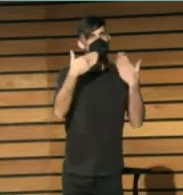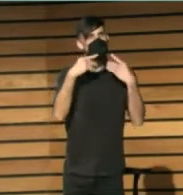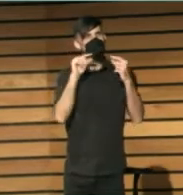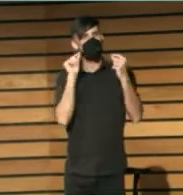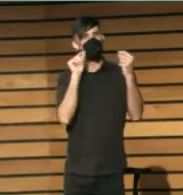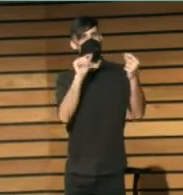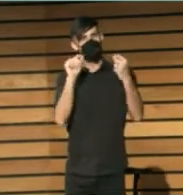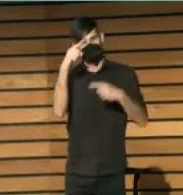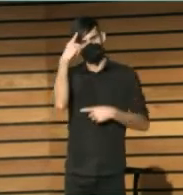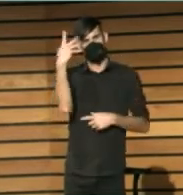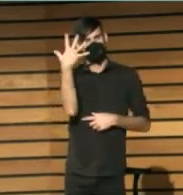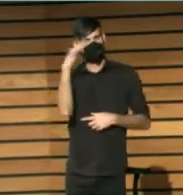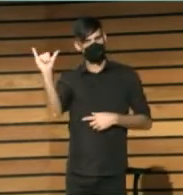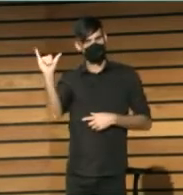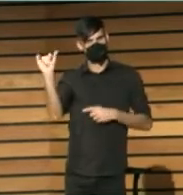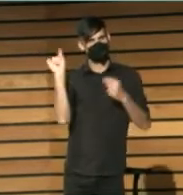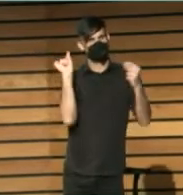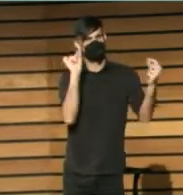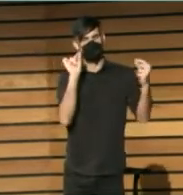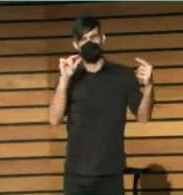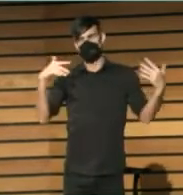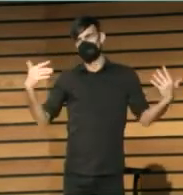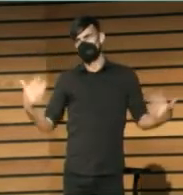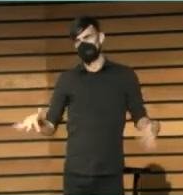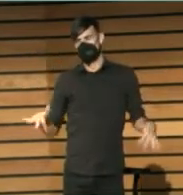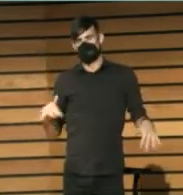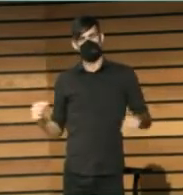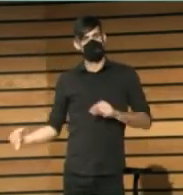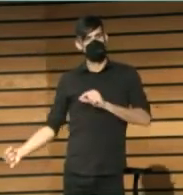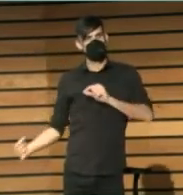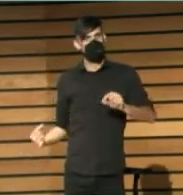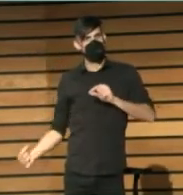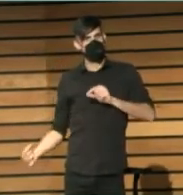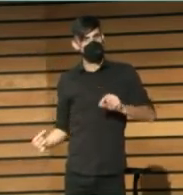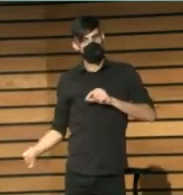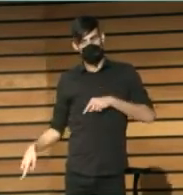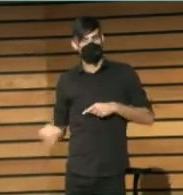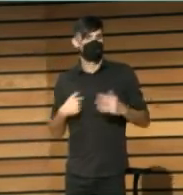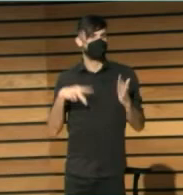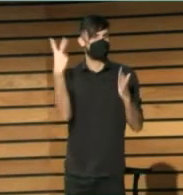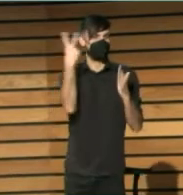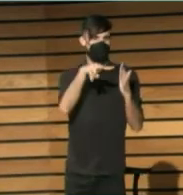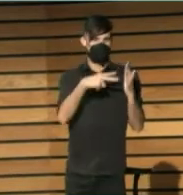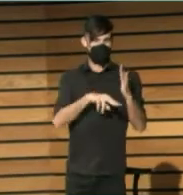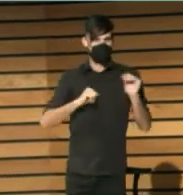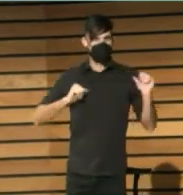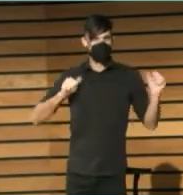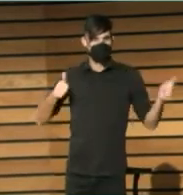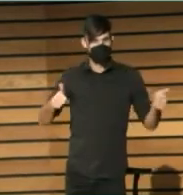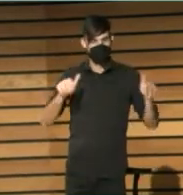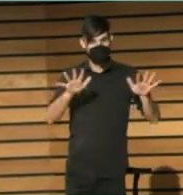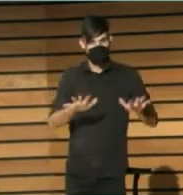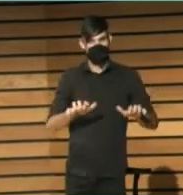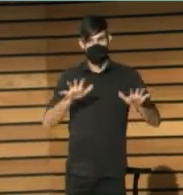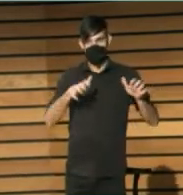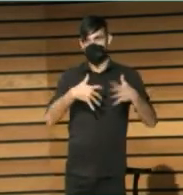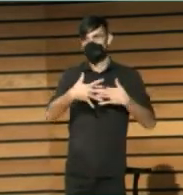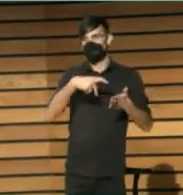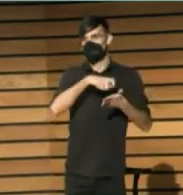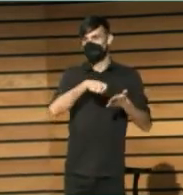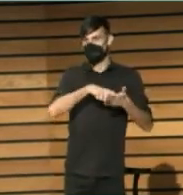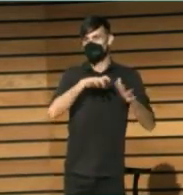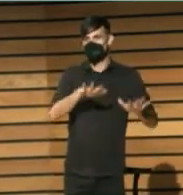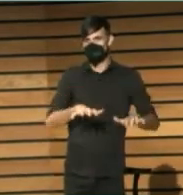discutir, porque para eso aprendió a leer y aprendió a escribir